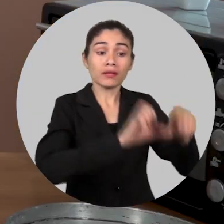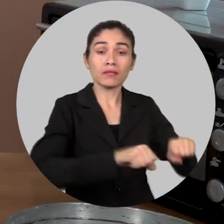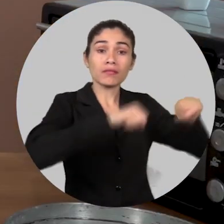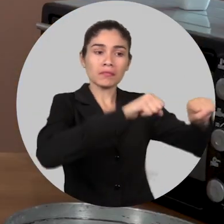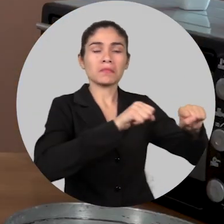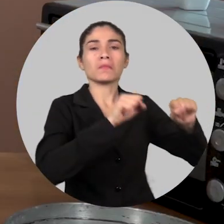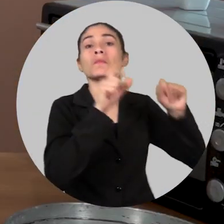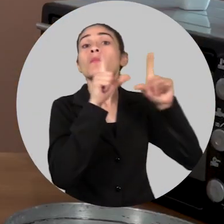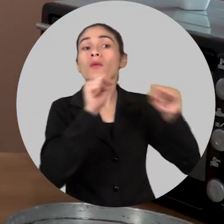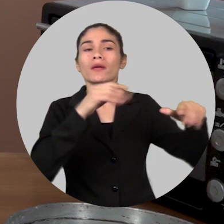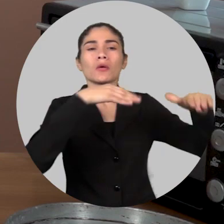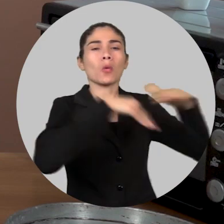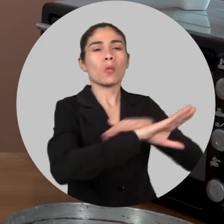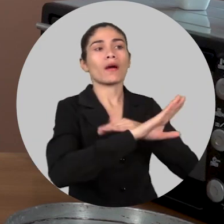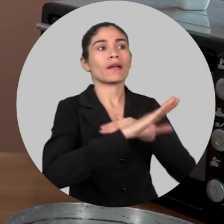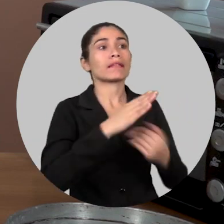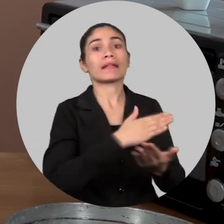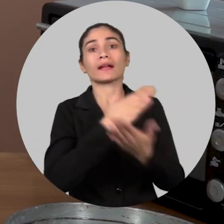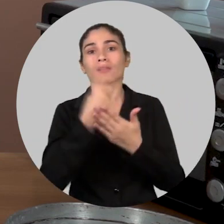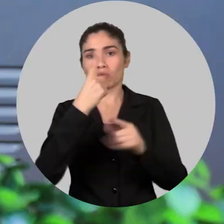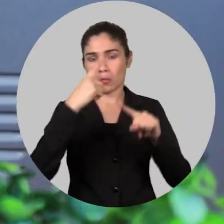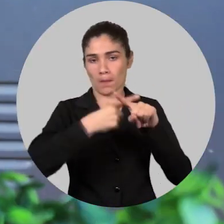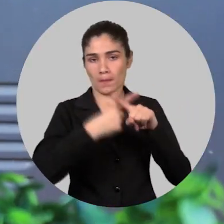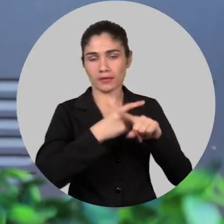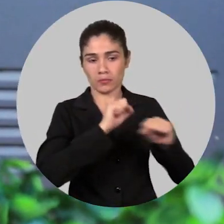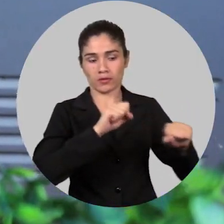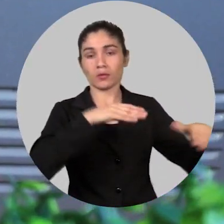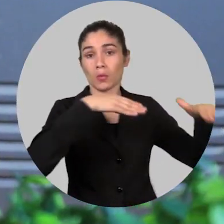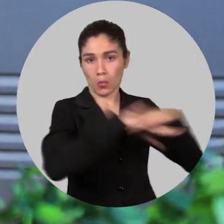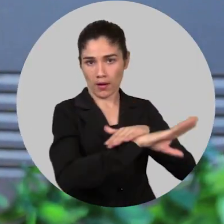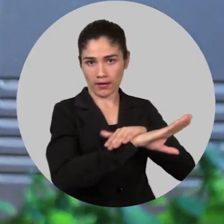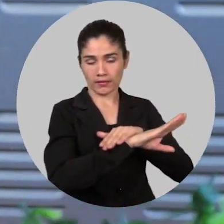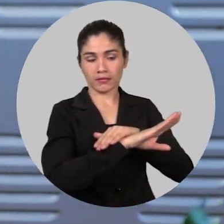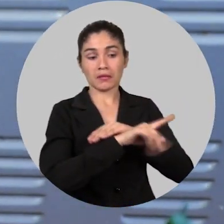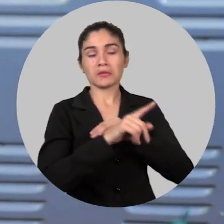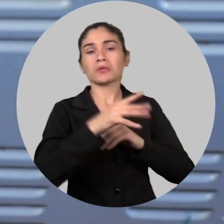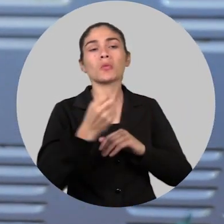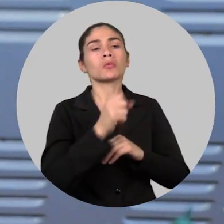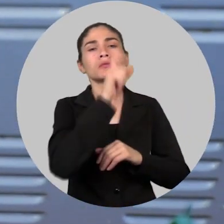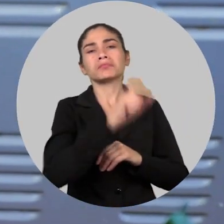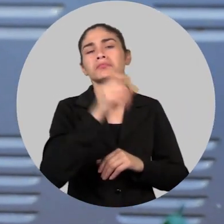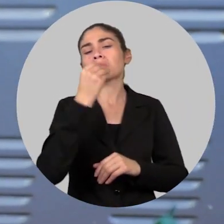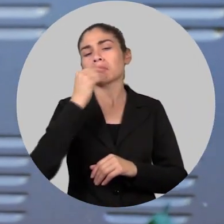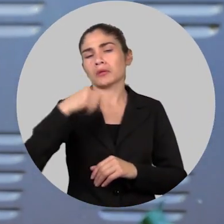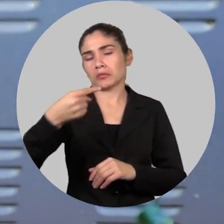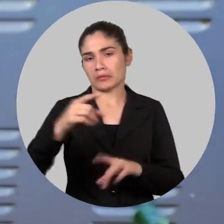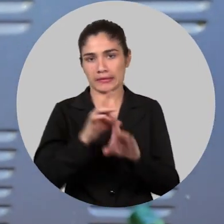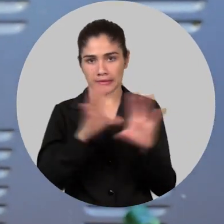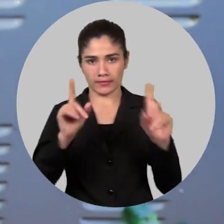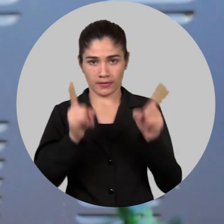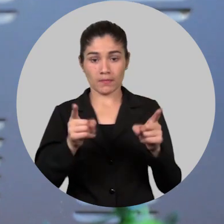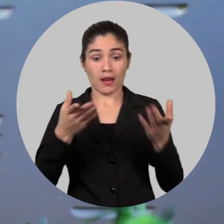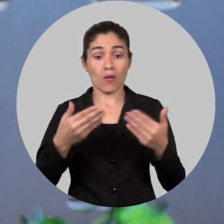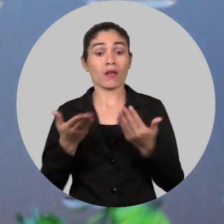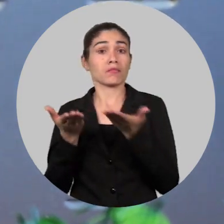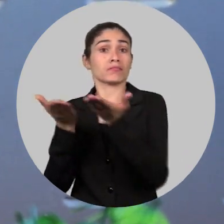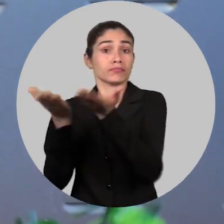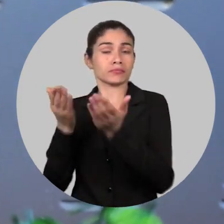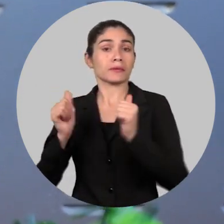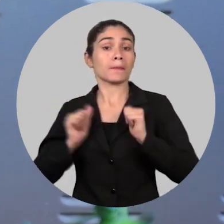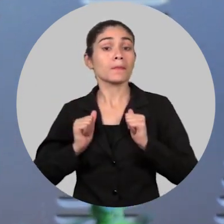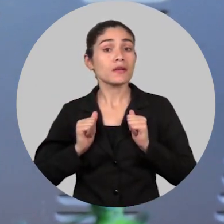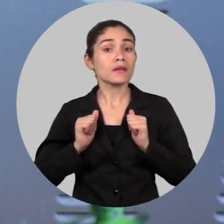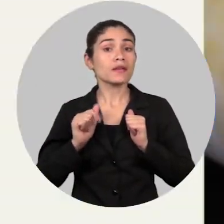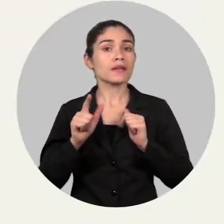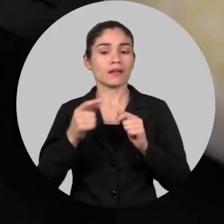freezer bien cerrado por hasta 2 meses. En este caso, vamos a continuar cocinando para que vean cómo queda